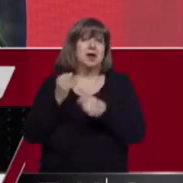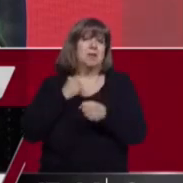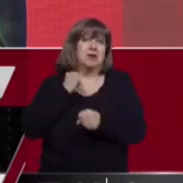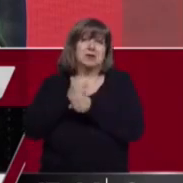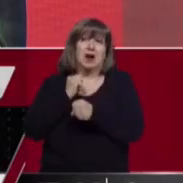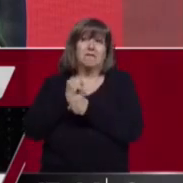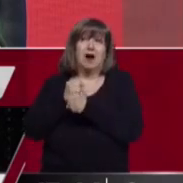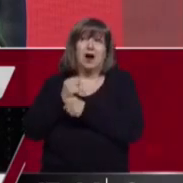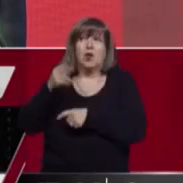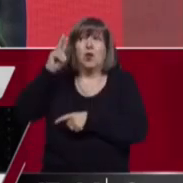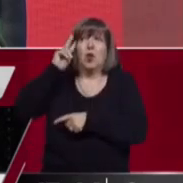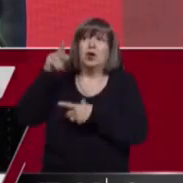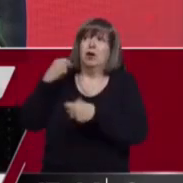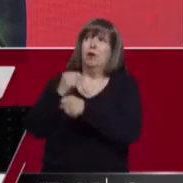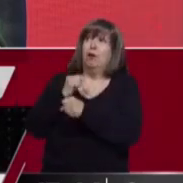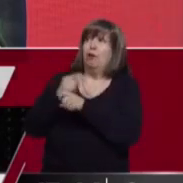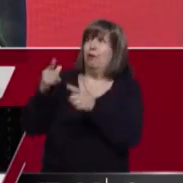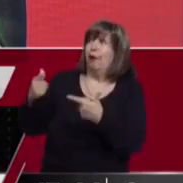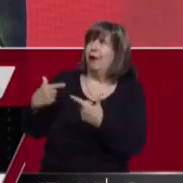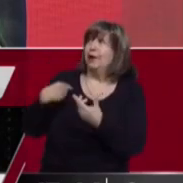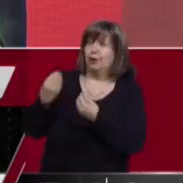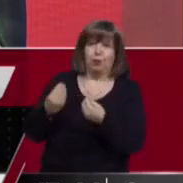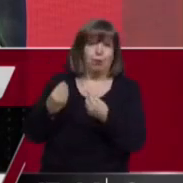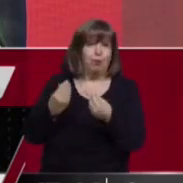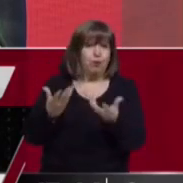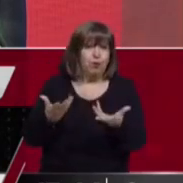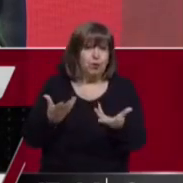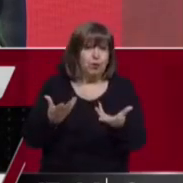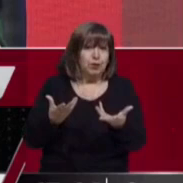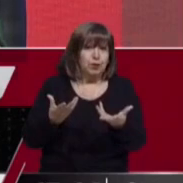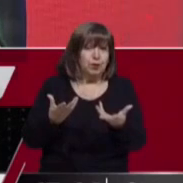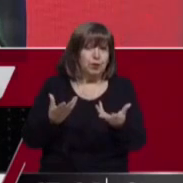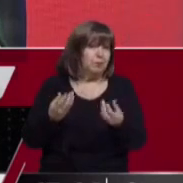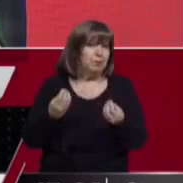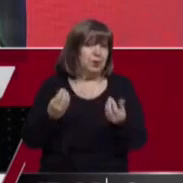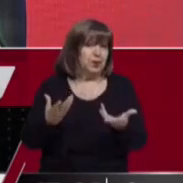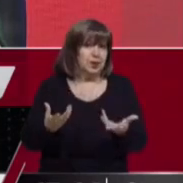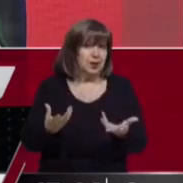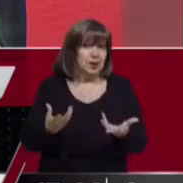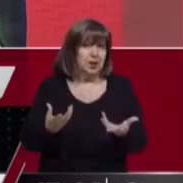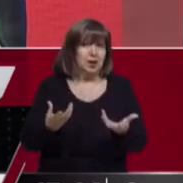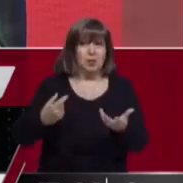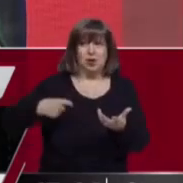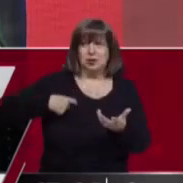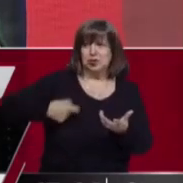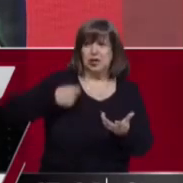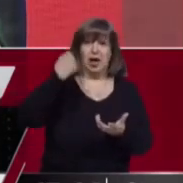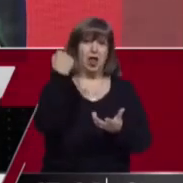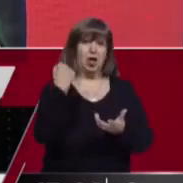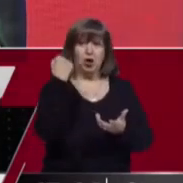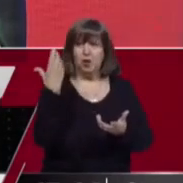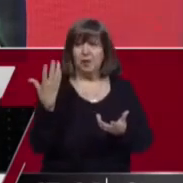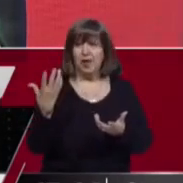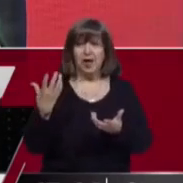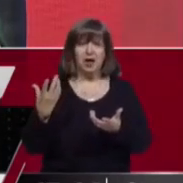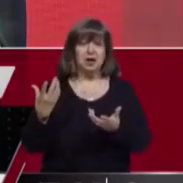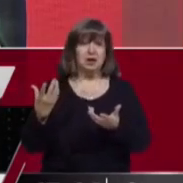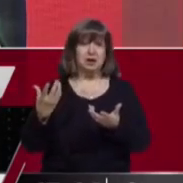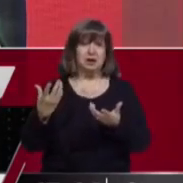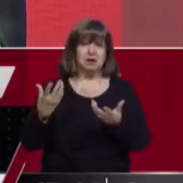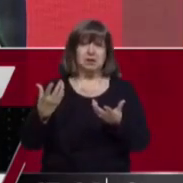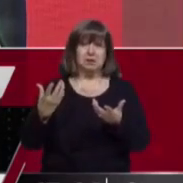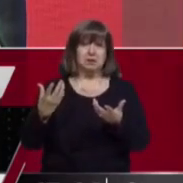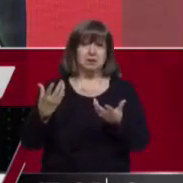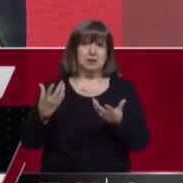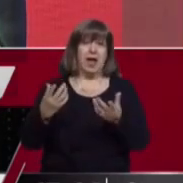No, decime. No, me quedé pensando en el primero de los casos. Digo, no quisiera que se vaya a sentir estigmatizada ninguna persona del otro lado, porque